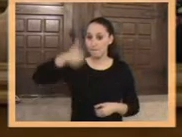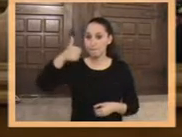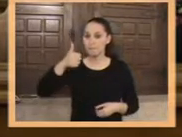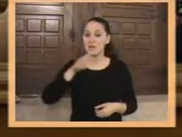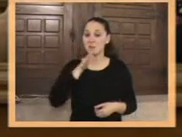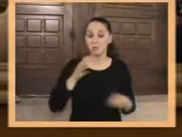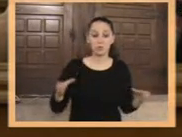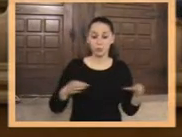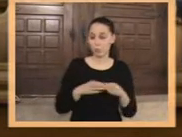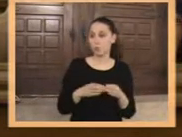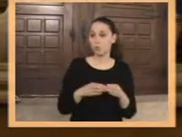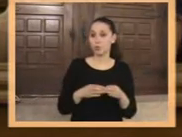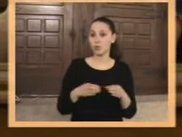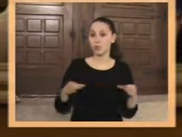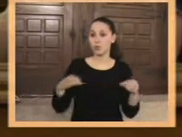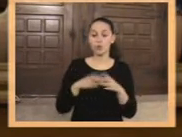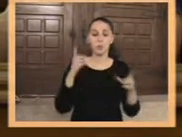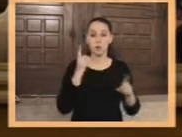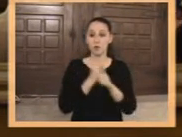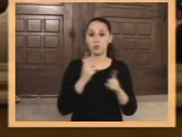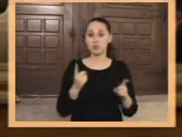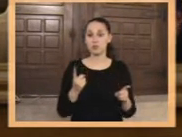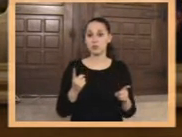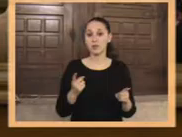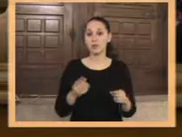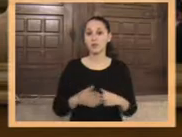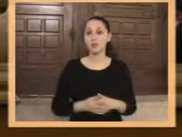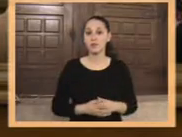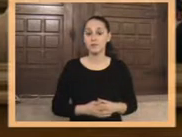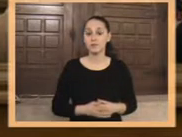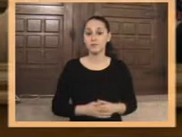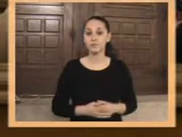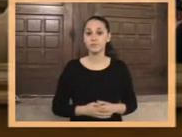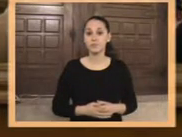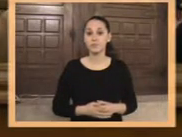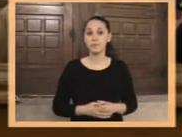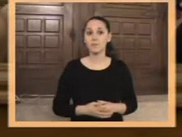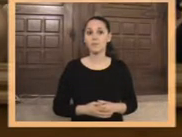municipales existentes al día de hoy en la corporación municipal.